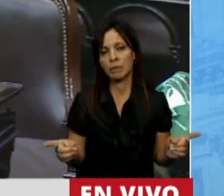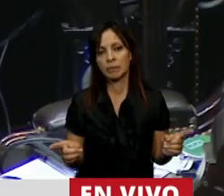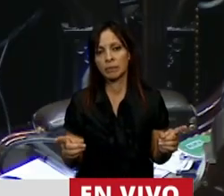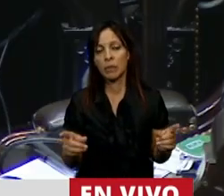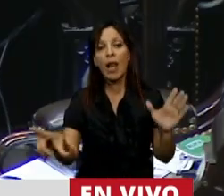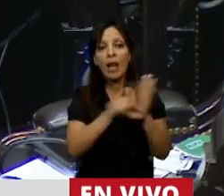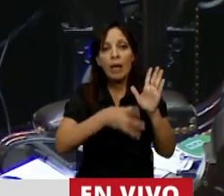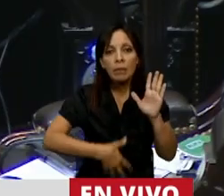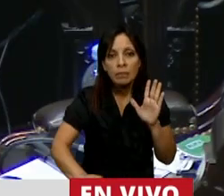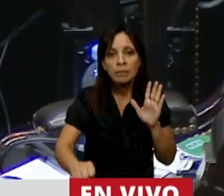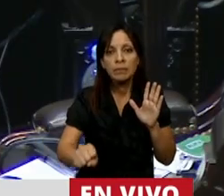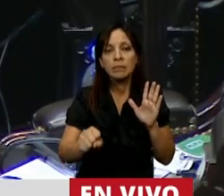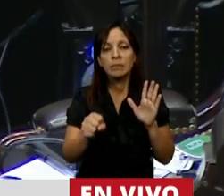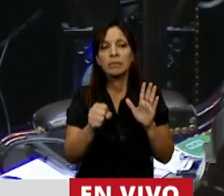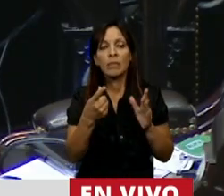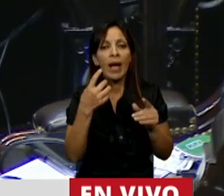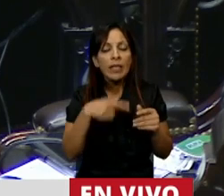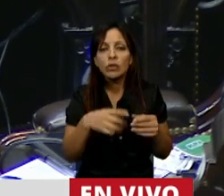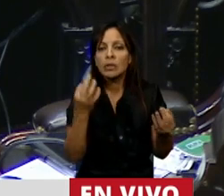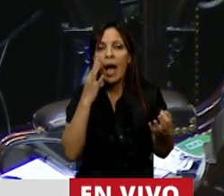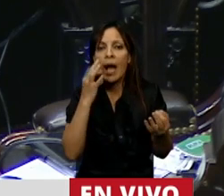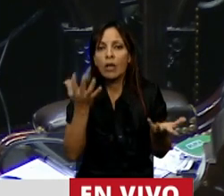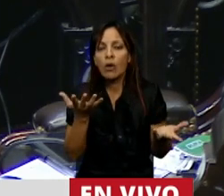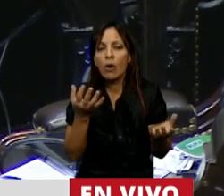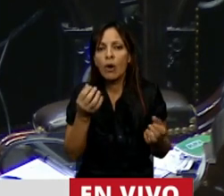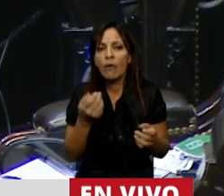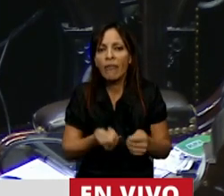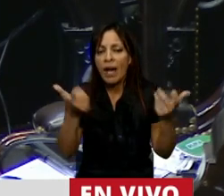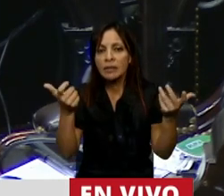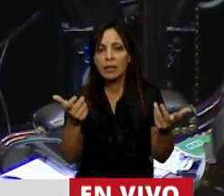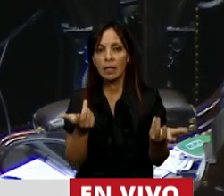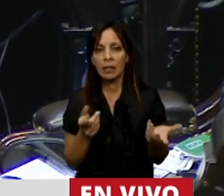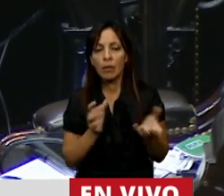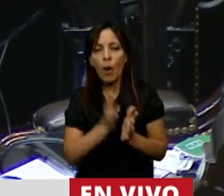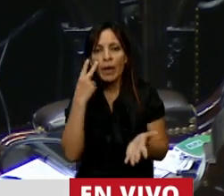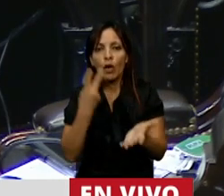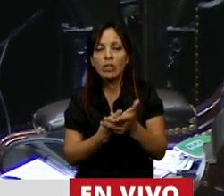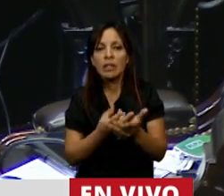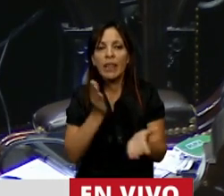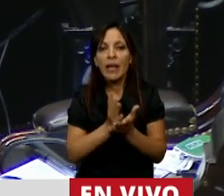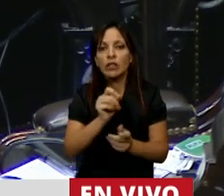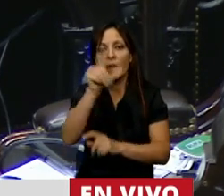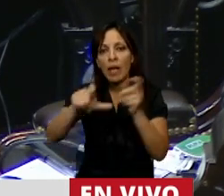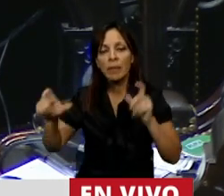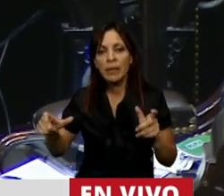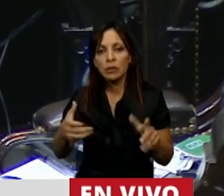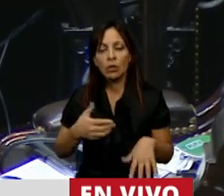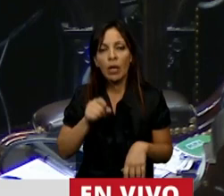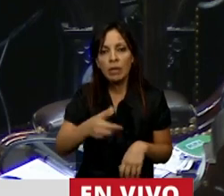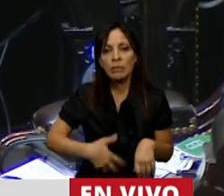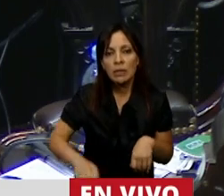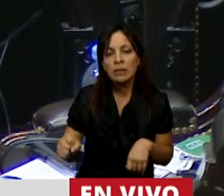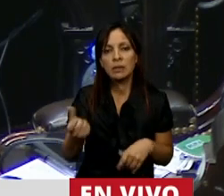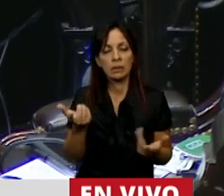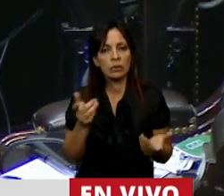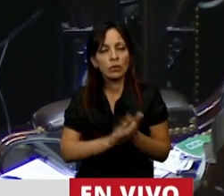aborto, señor presidente, es algo tan básico como reconocer el derecho de las mujeres y personas gestantes a decidir sobre su cuerpo.